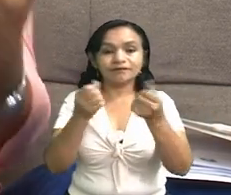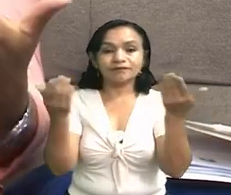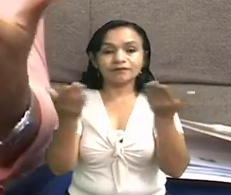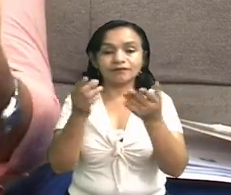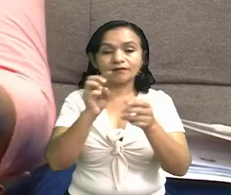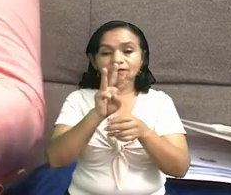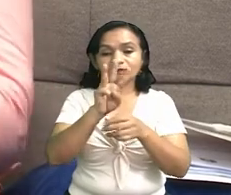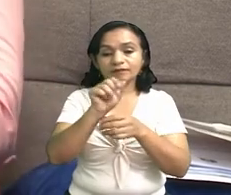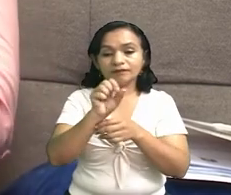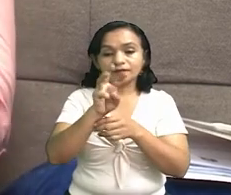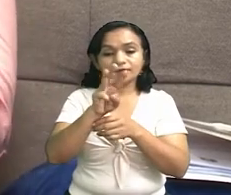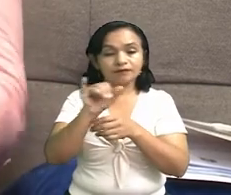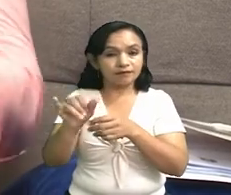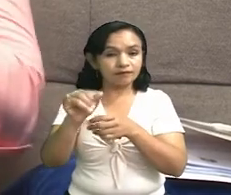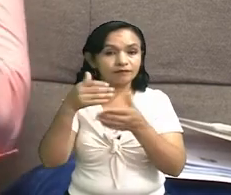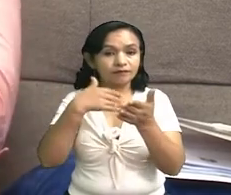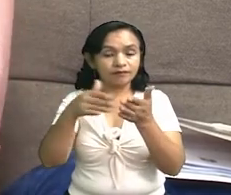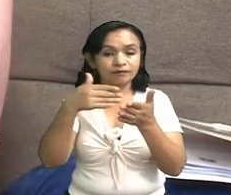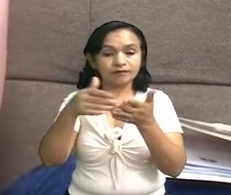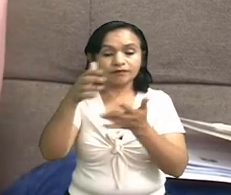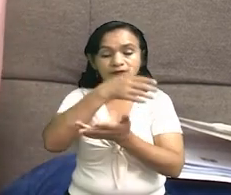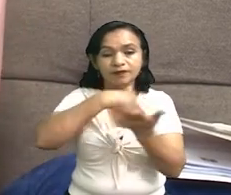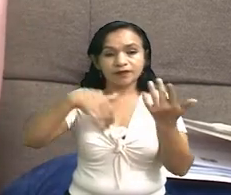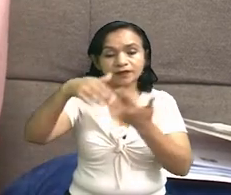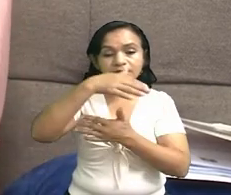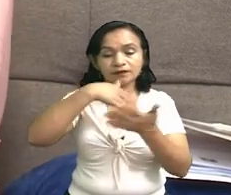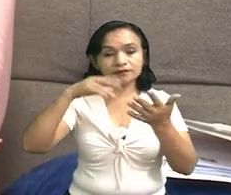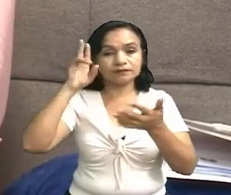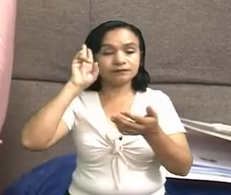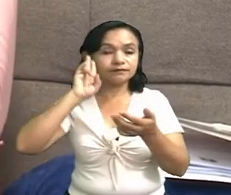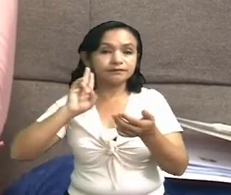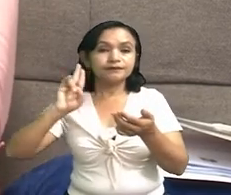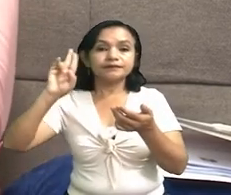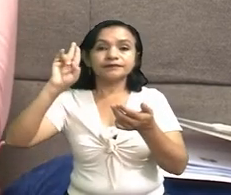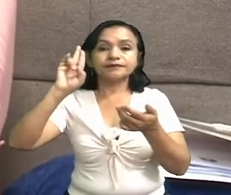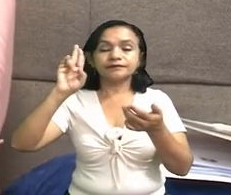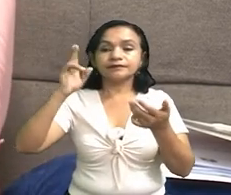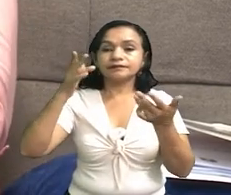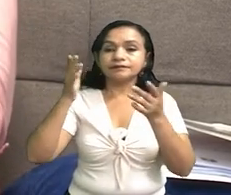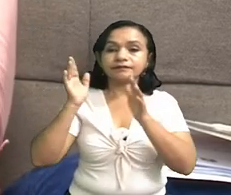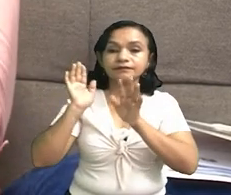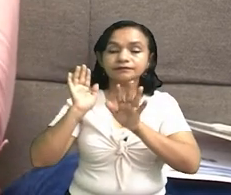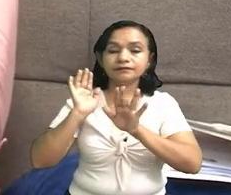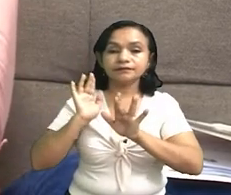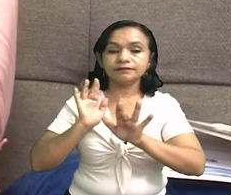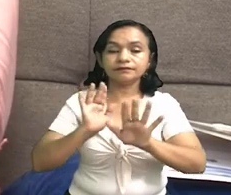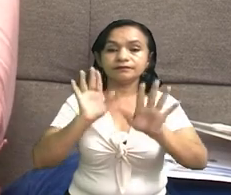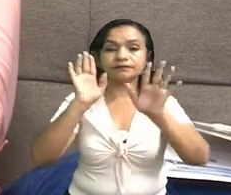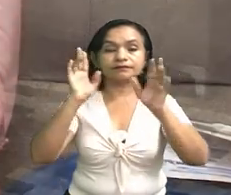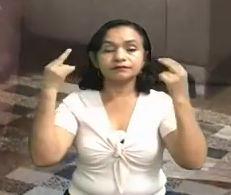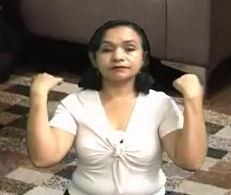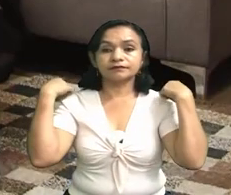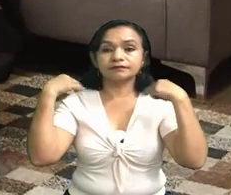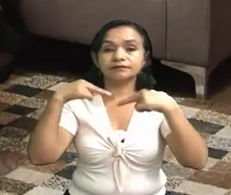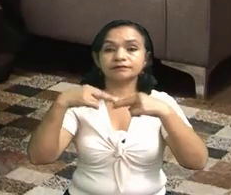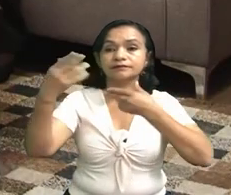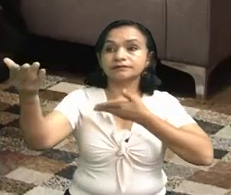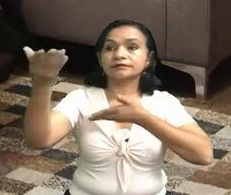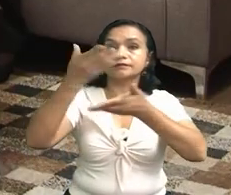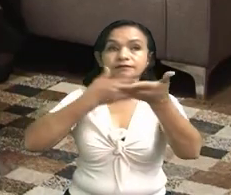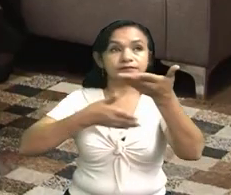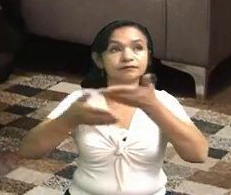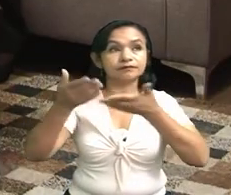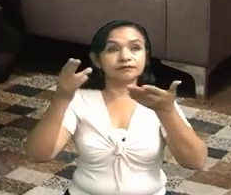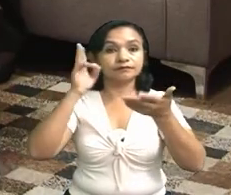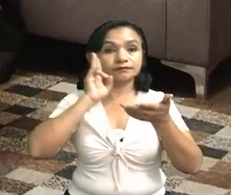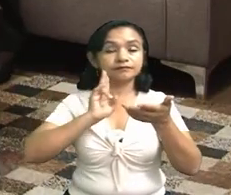de Huawei, que nos está facilitando, nos relacionamos con universidades para la movilidad de académicos. Eso